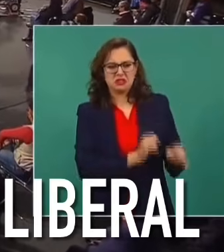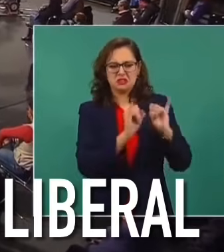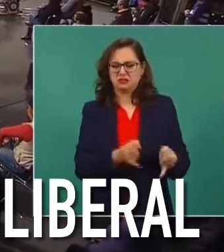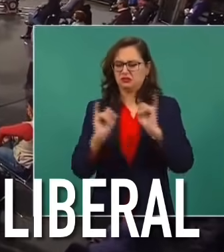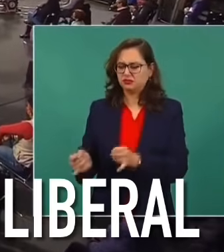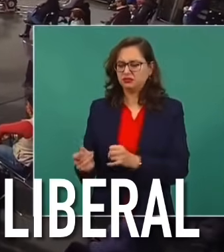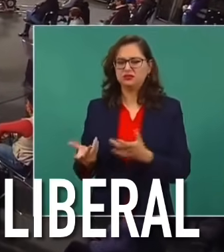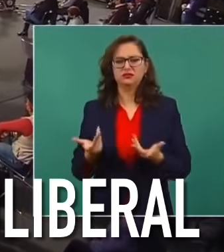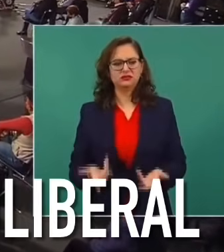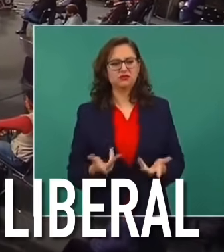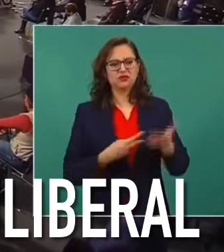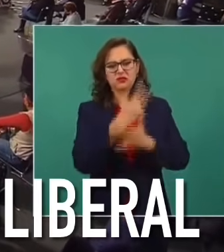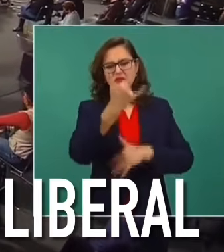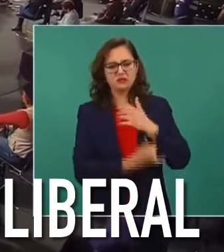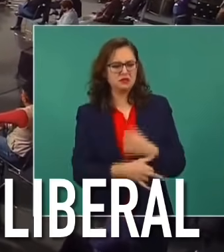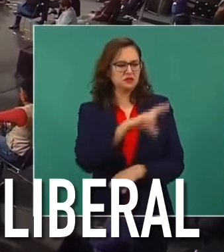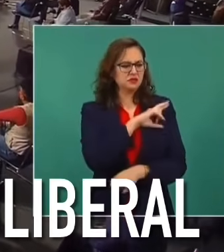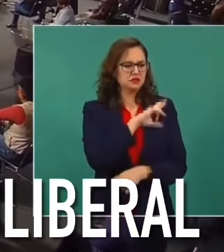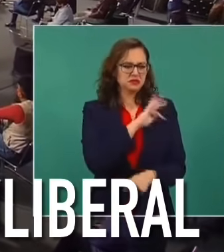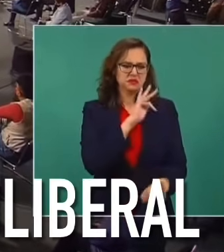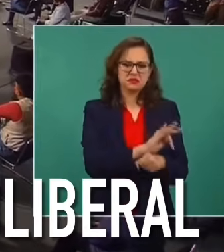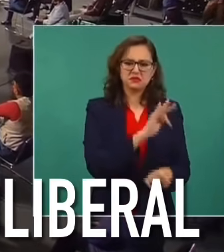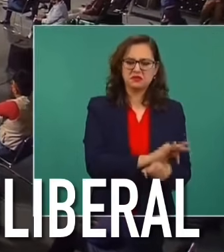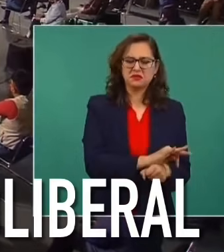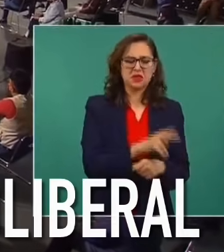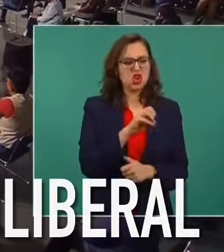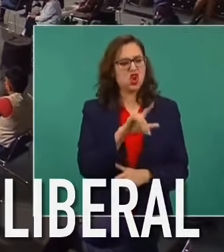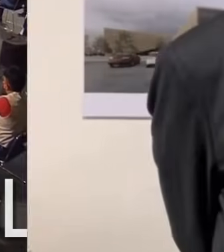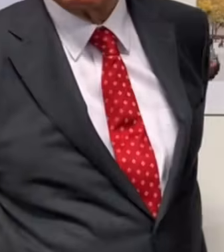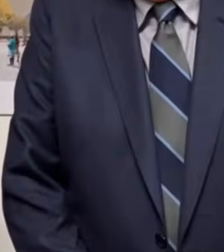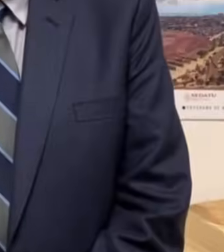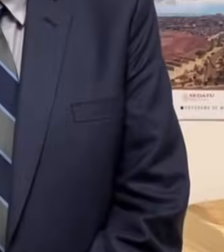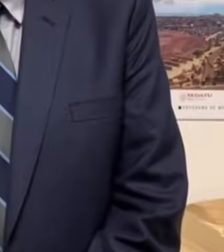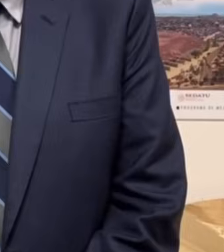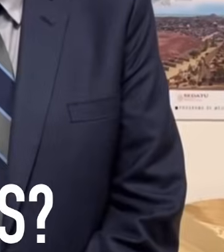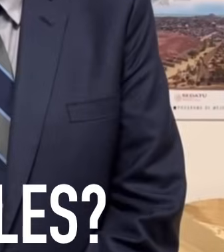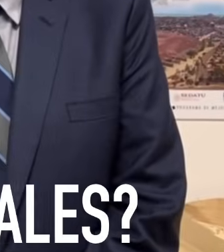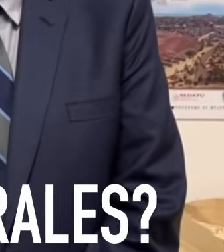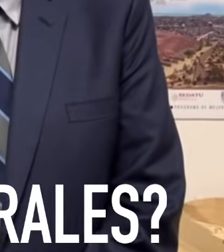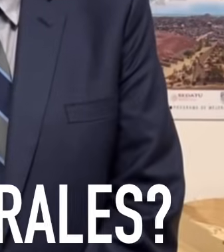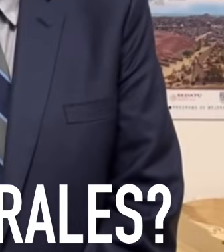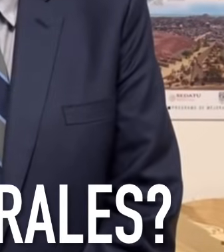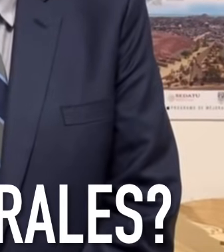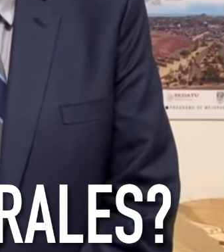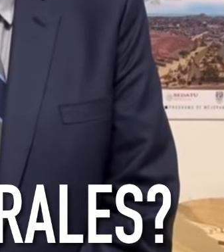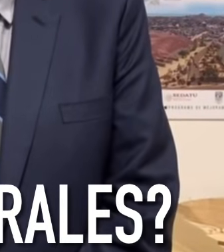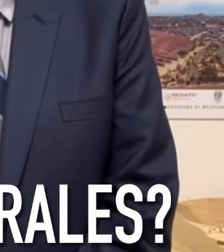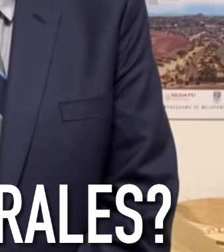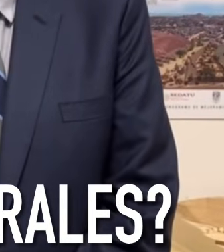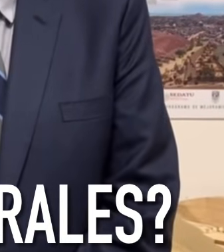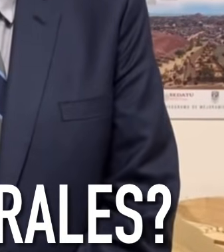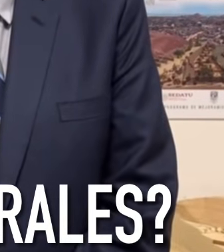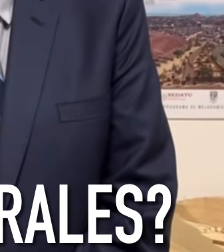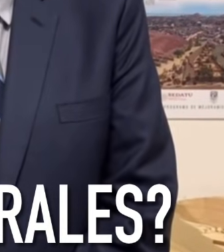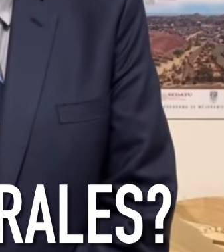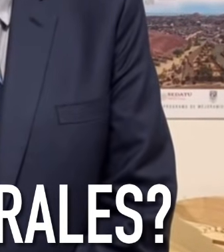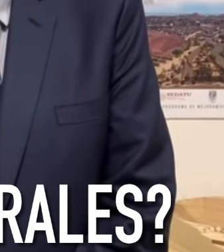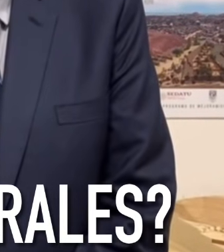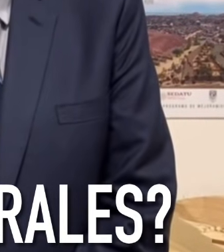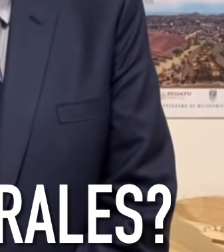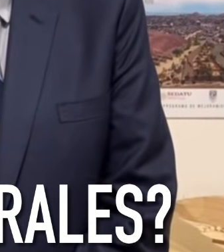defensora de estos proyectos neoliberales. Estamos colaborando para mejorar el